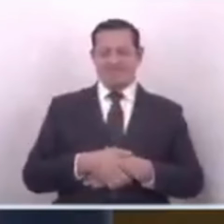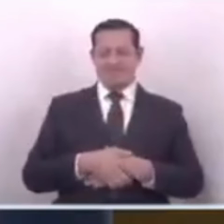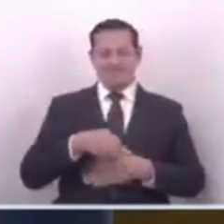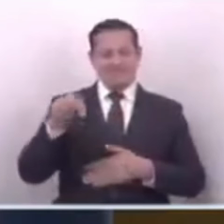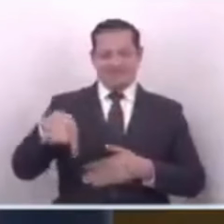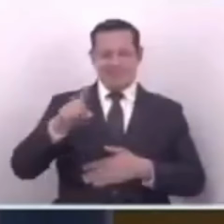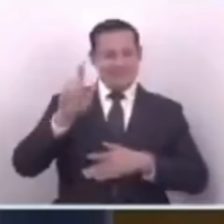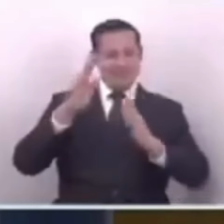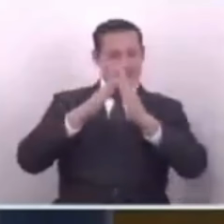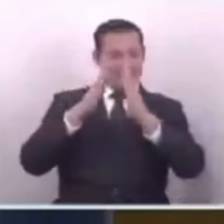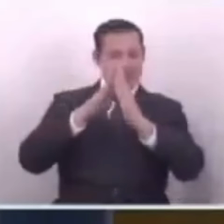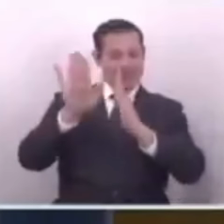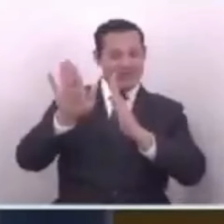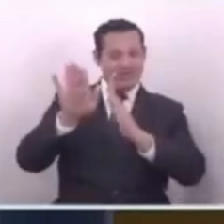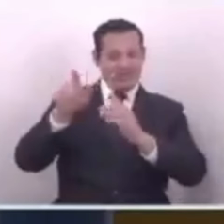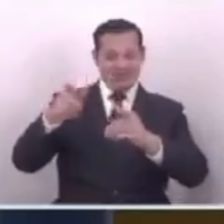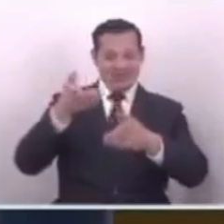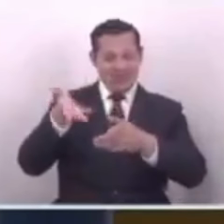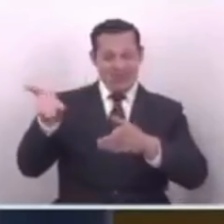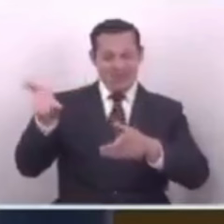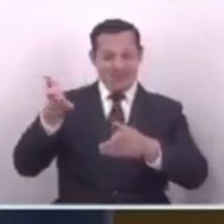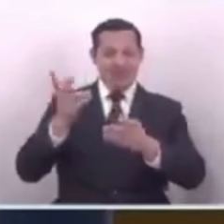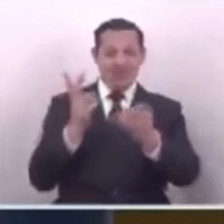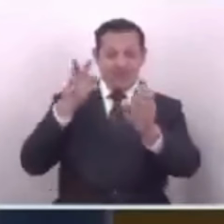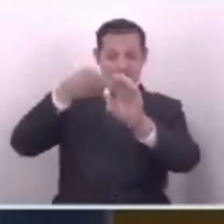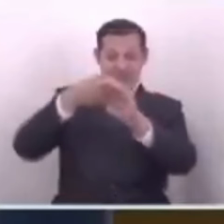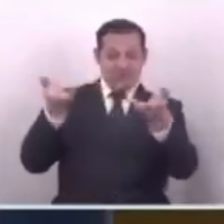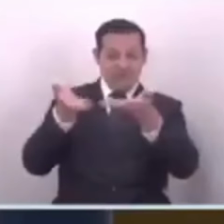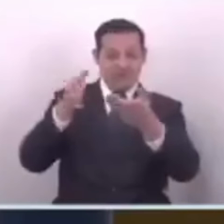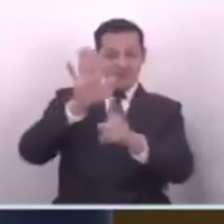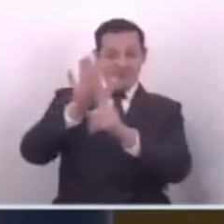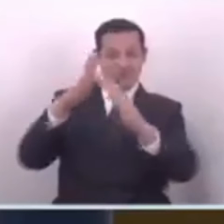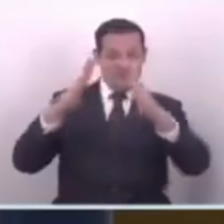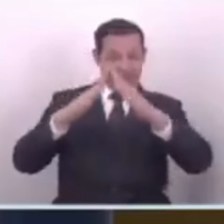si aquí no están en su casa me vayan a hacer esas cosas a sus